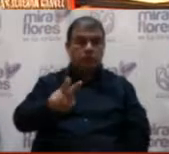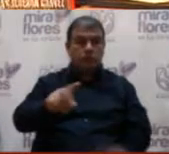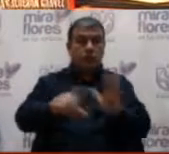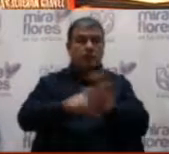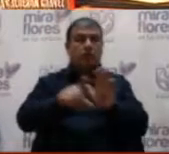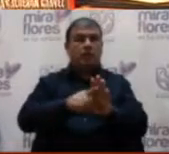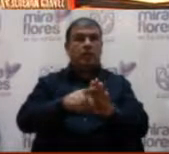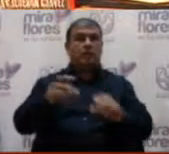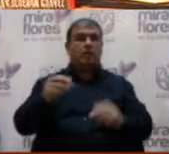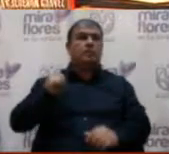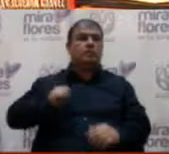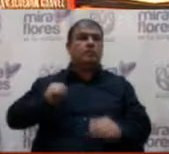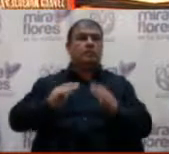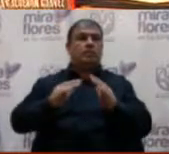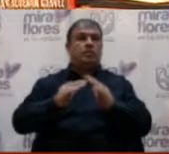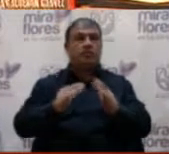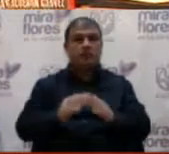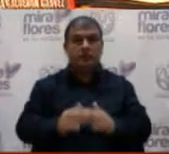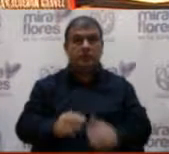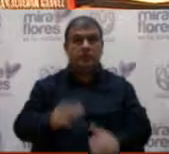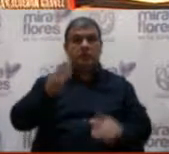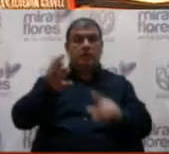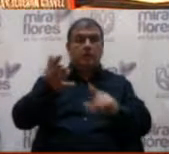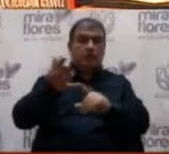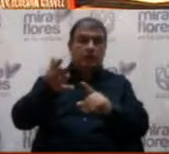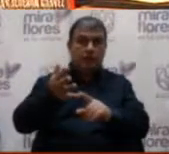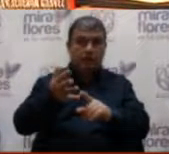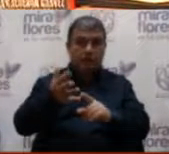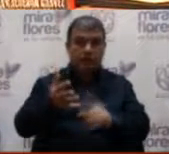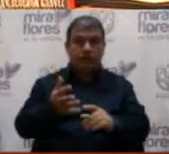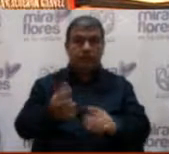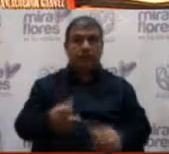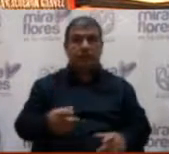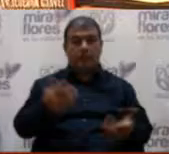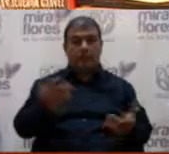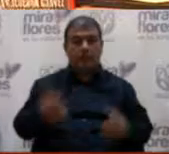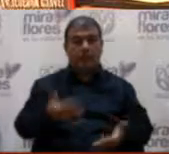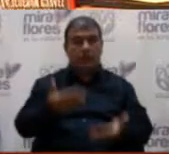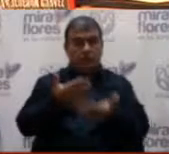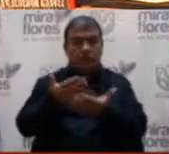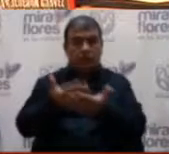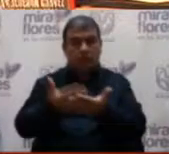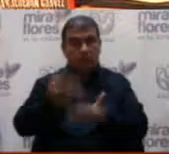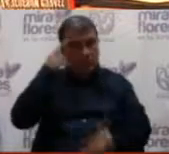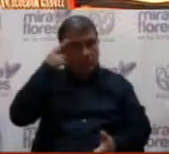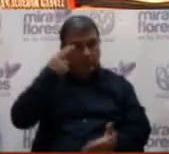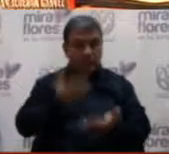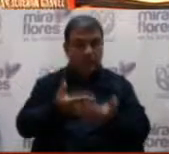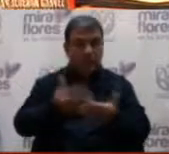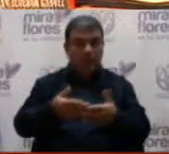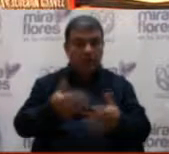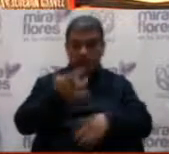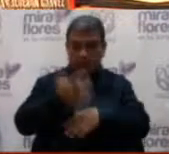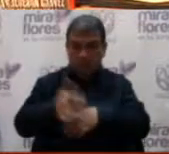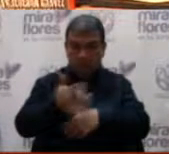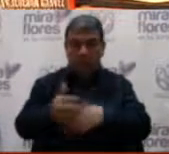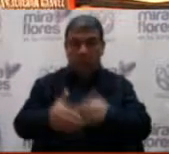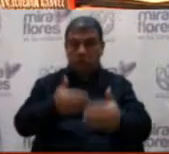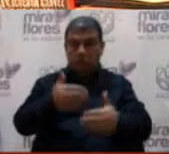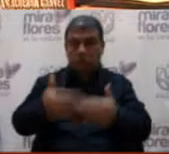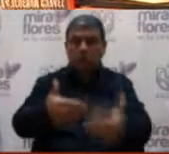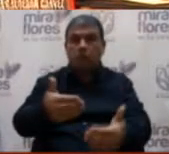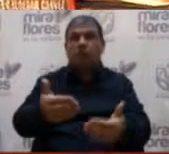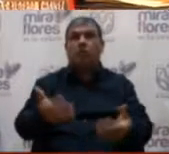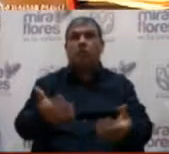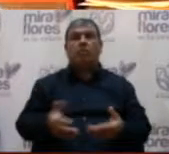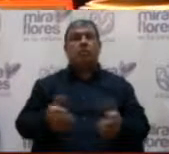Orgánica de Municipalidades. Quinto, en consecuencia, al verificarse que el procedimiento de vacancia se tramitó de conformidad